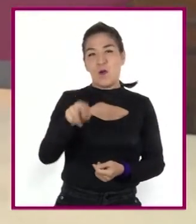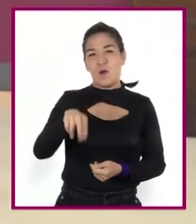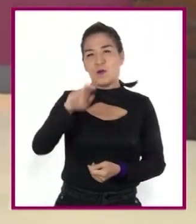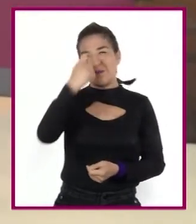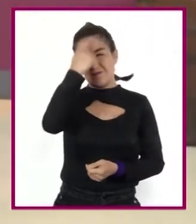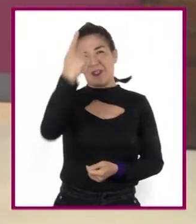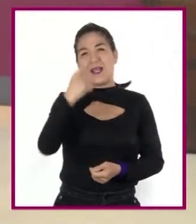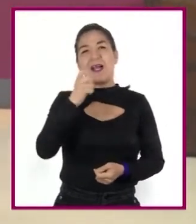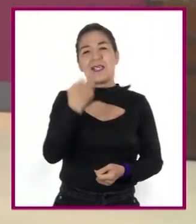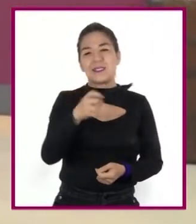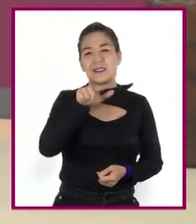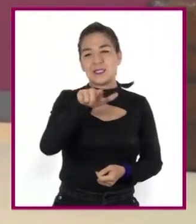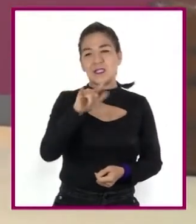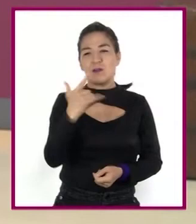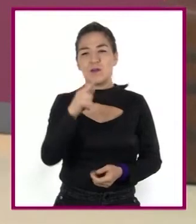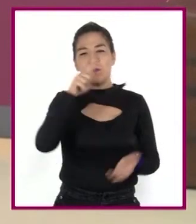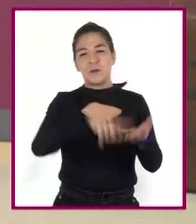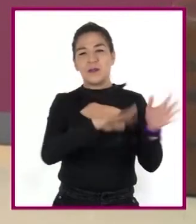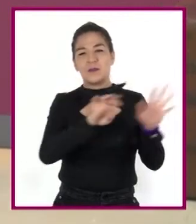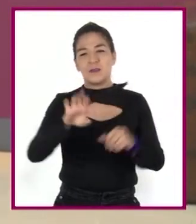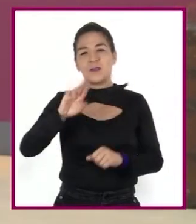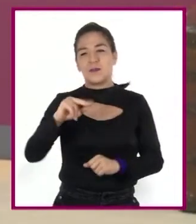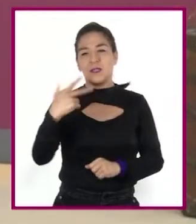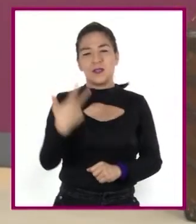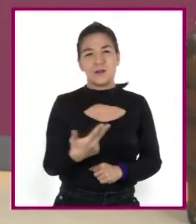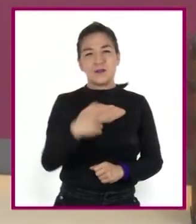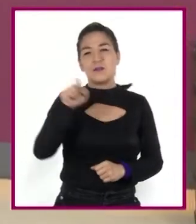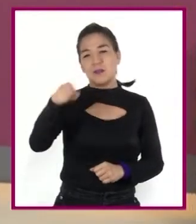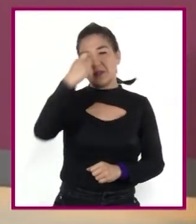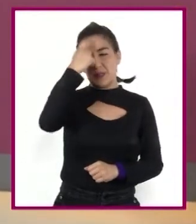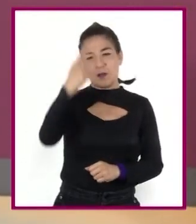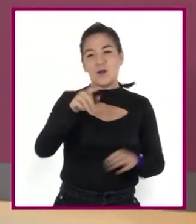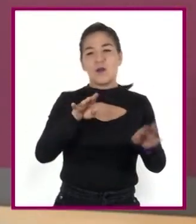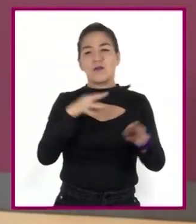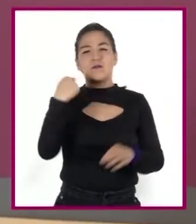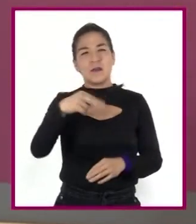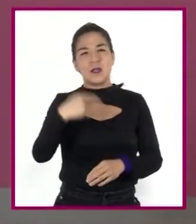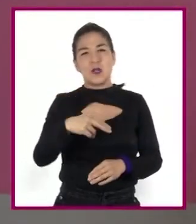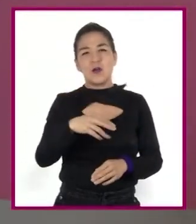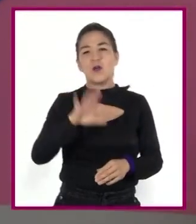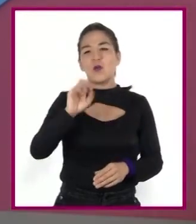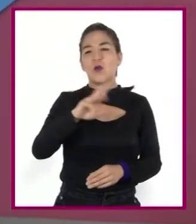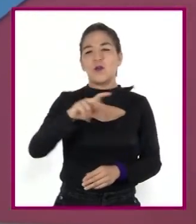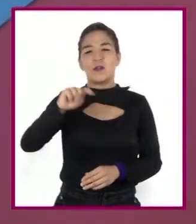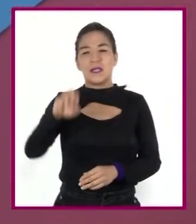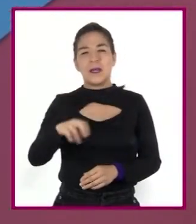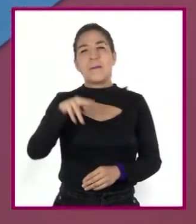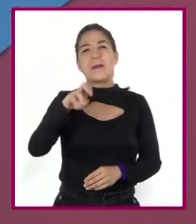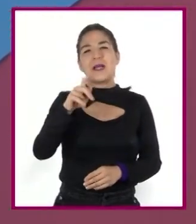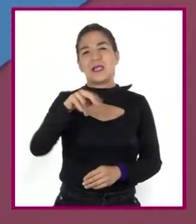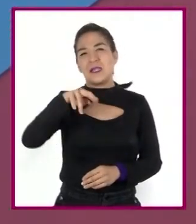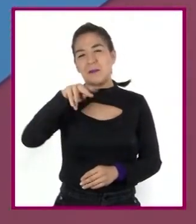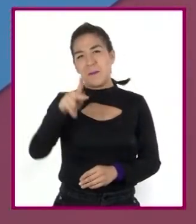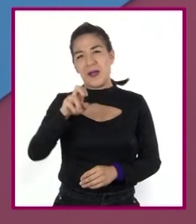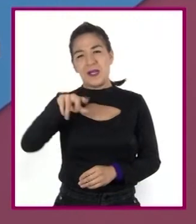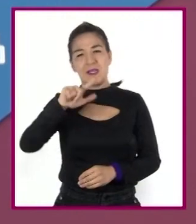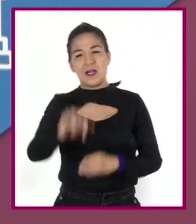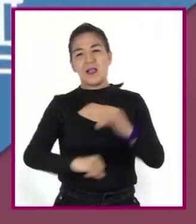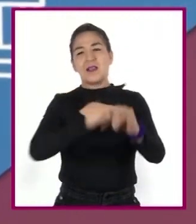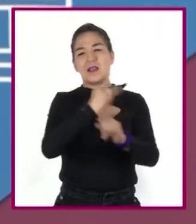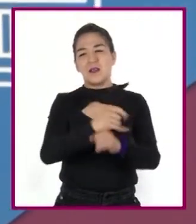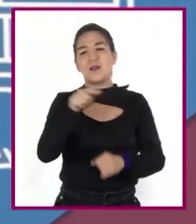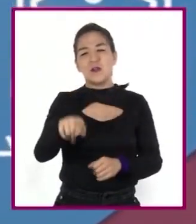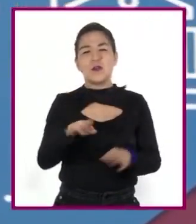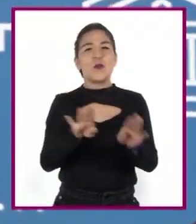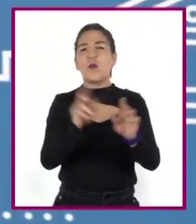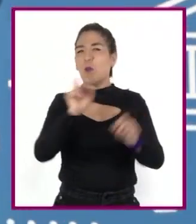el 17 de julio de 1998 se creó la Corte Penal Internacional, que entró en vigor